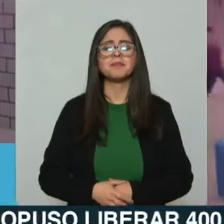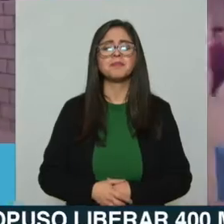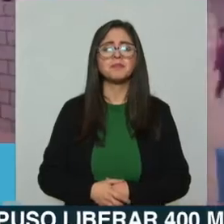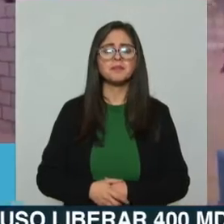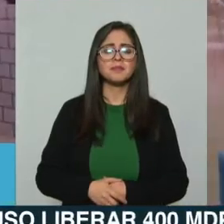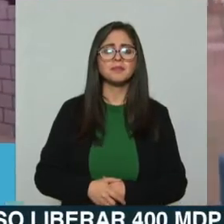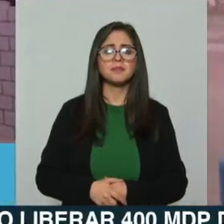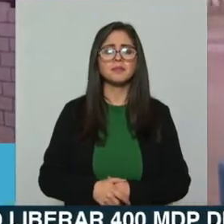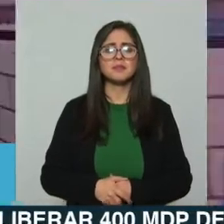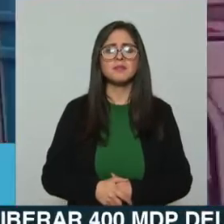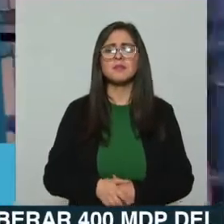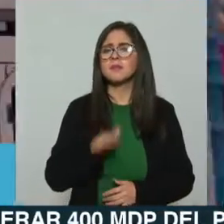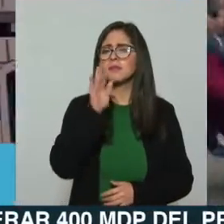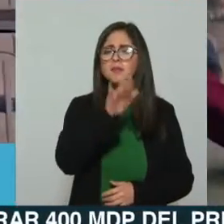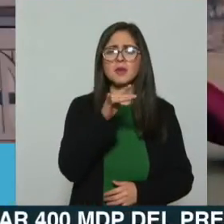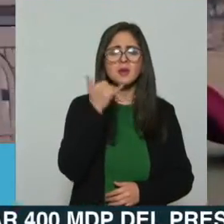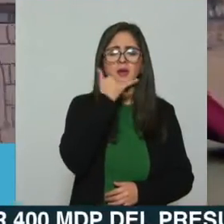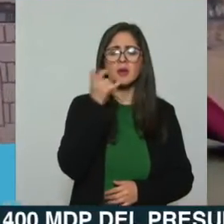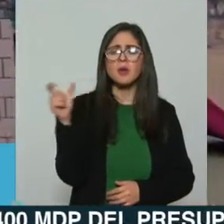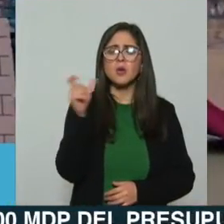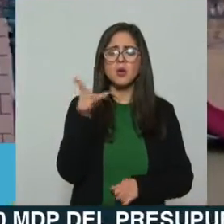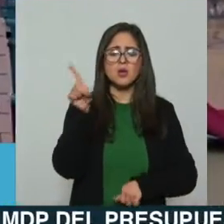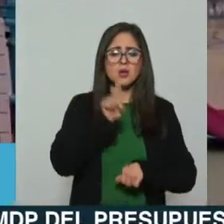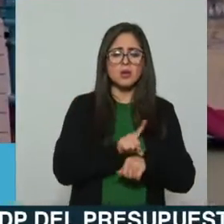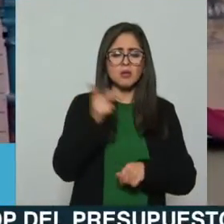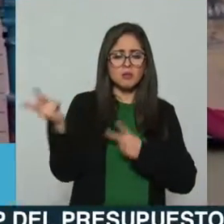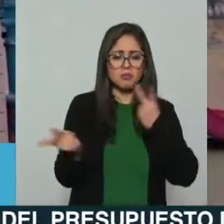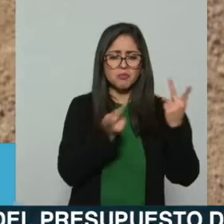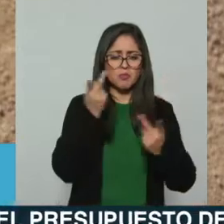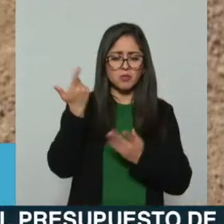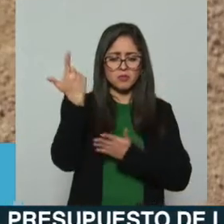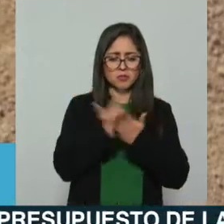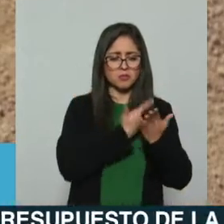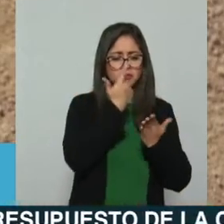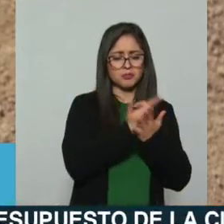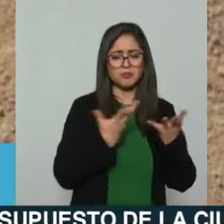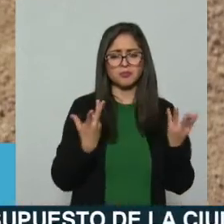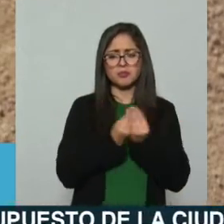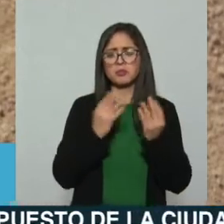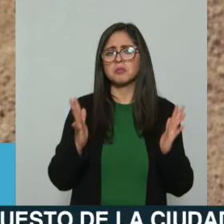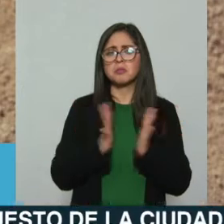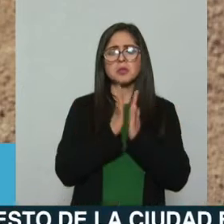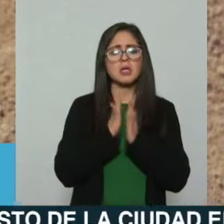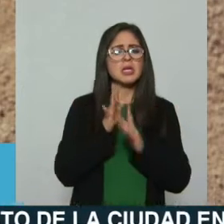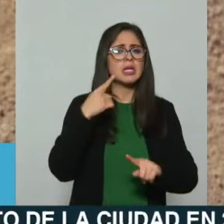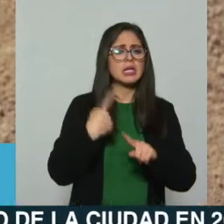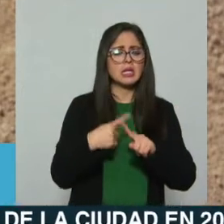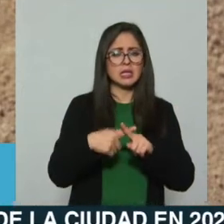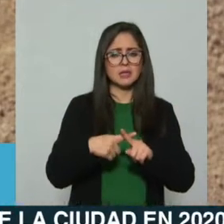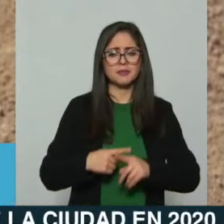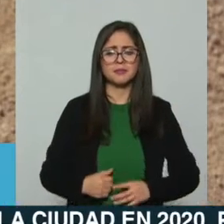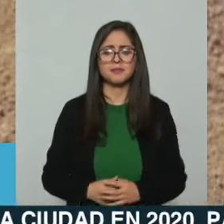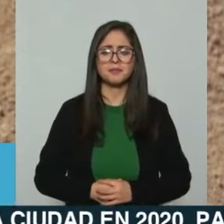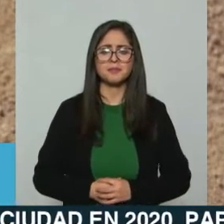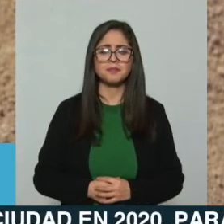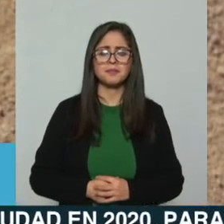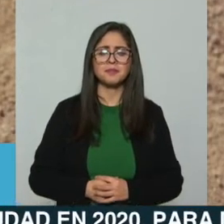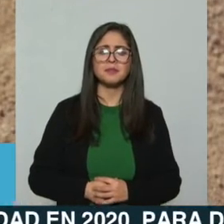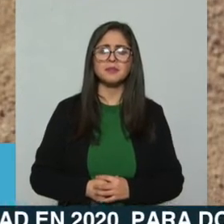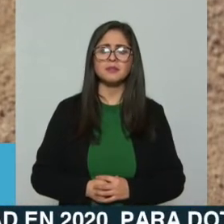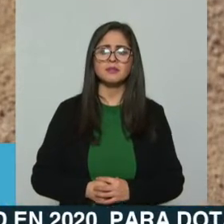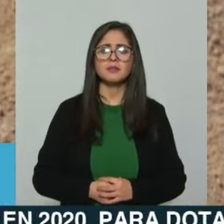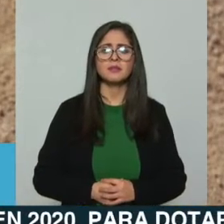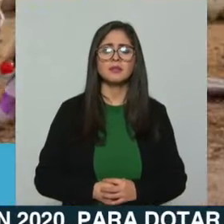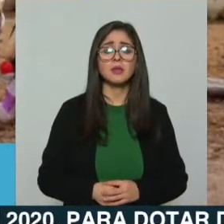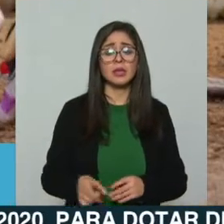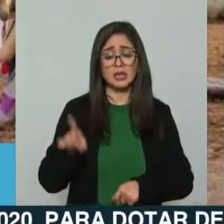Mauricio, ¿cuándo será la consulta para definir este presupuesto participativo? ¿Quiénes pueden participar? Bueno, ya a partir del 15 de marzo, más